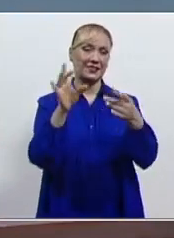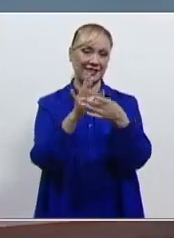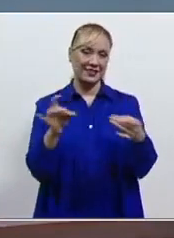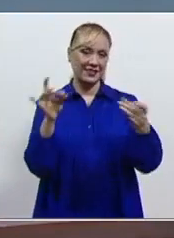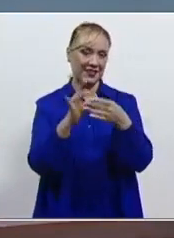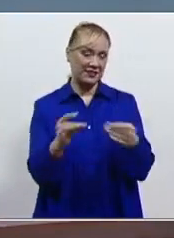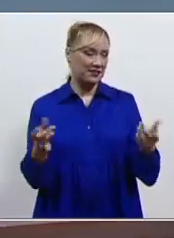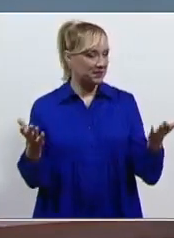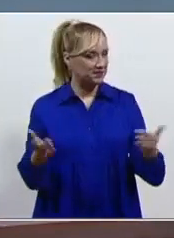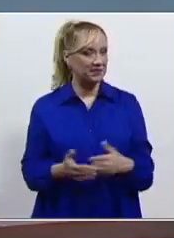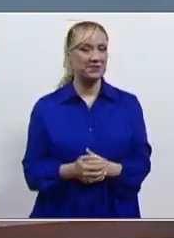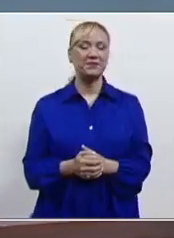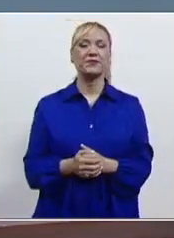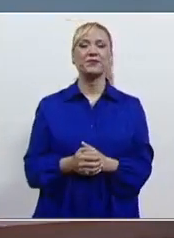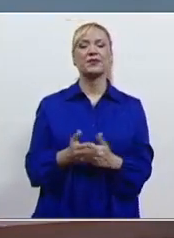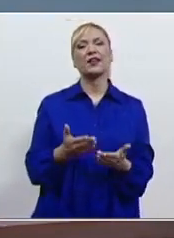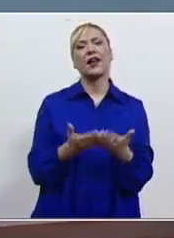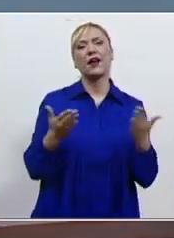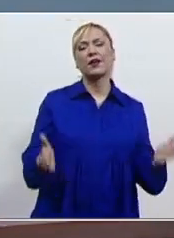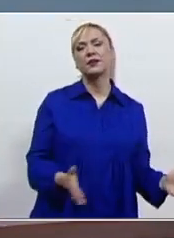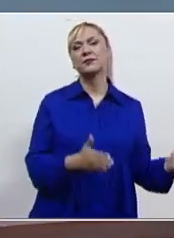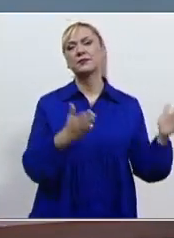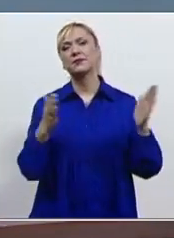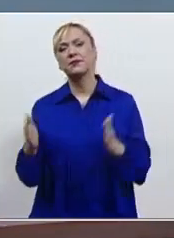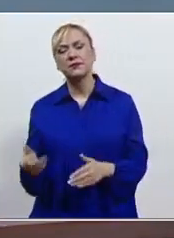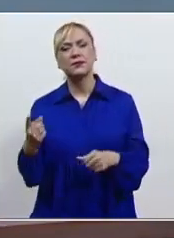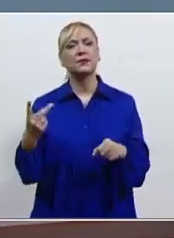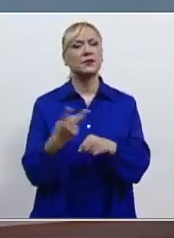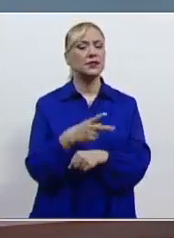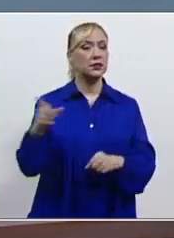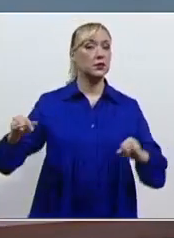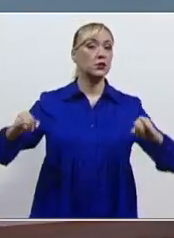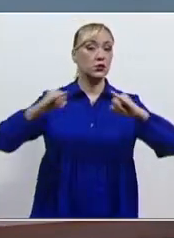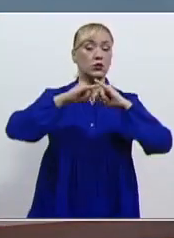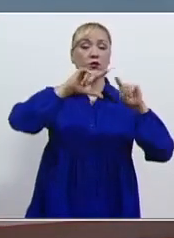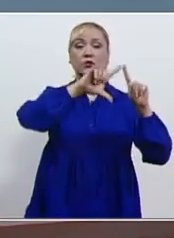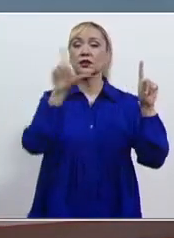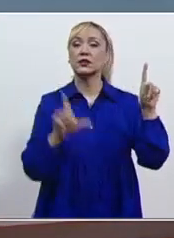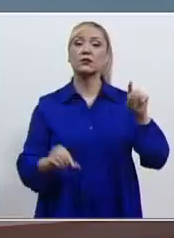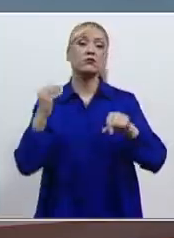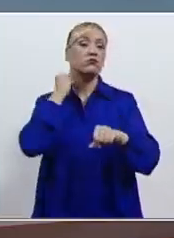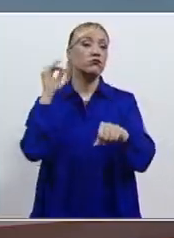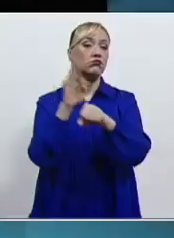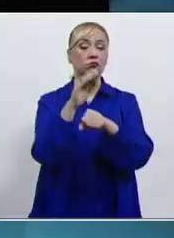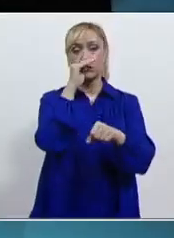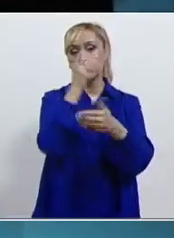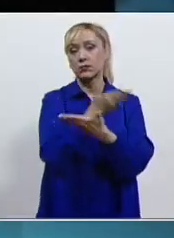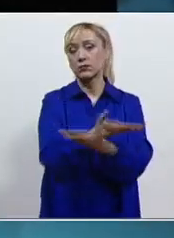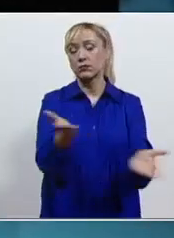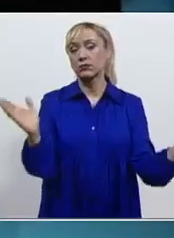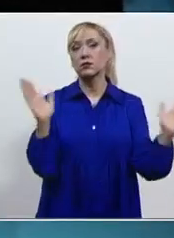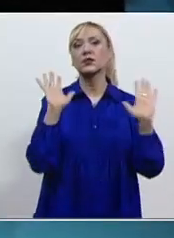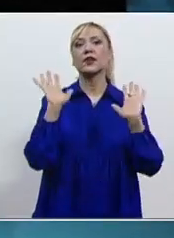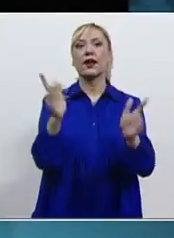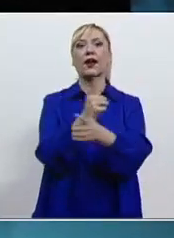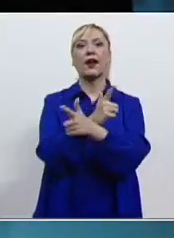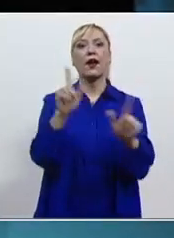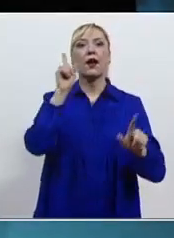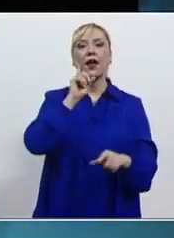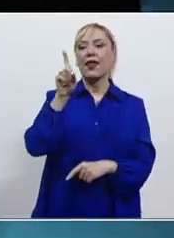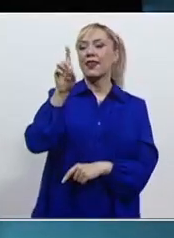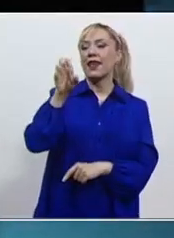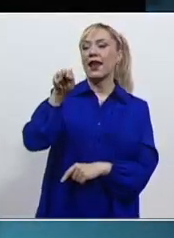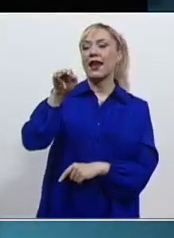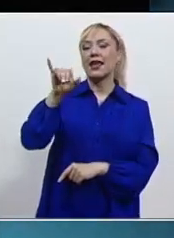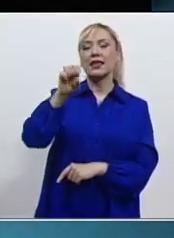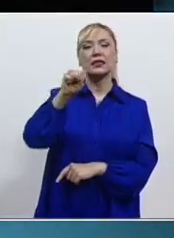Judicial de la Federación. Y seguimos con la información porque el Instituto Federal de Defensoría Pública logró la absolución y libertad de Denise, víctima